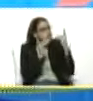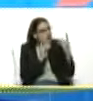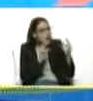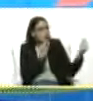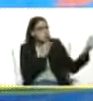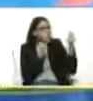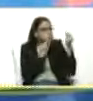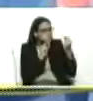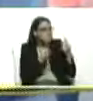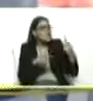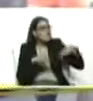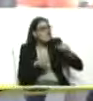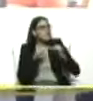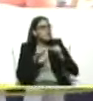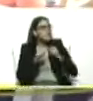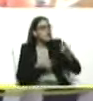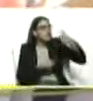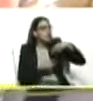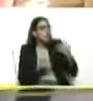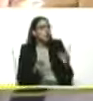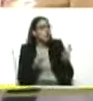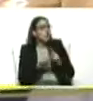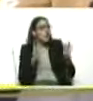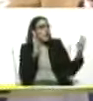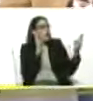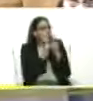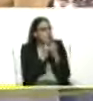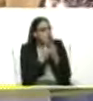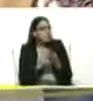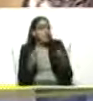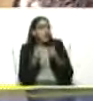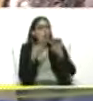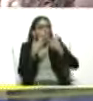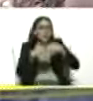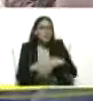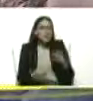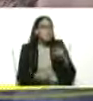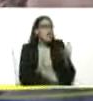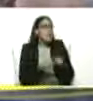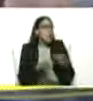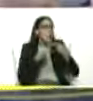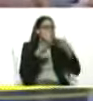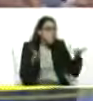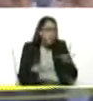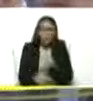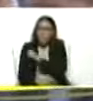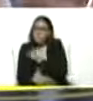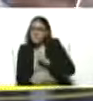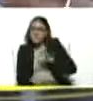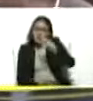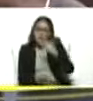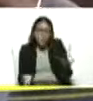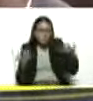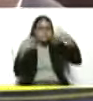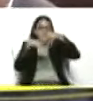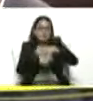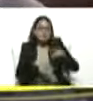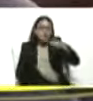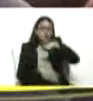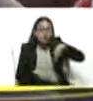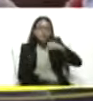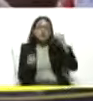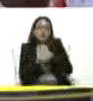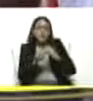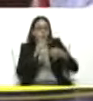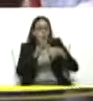incluyente, permanente, abierto, con todo el empresariado que se está llevando a las regiones, es el